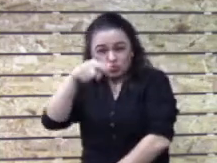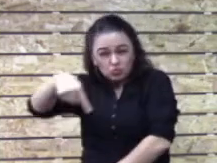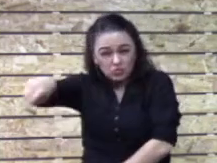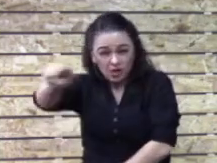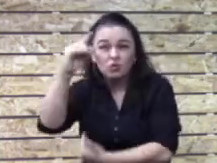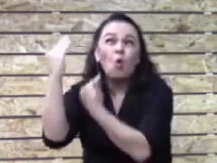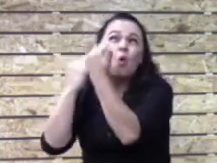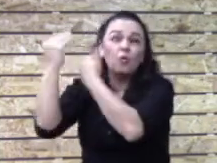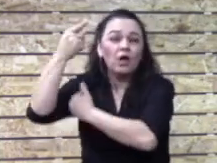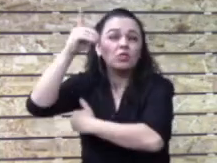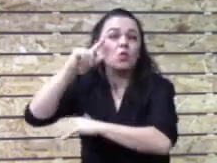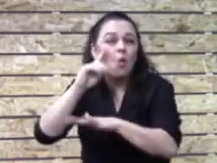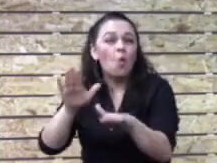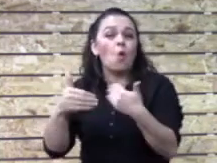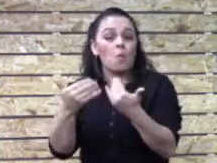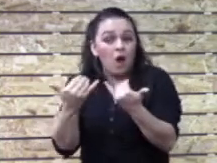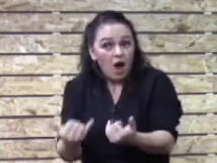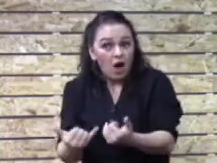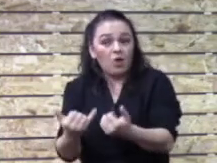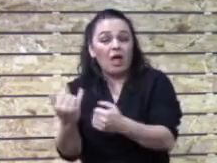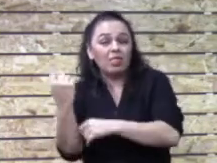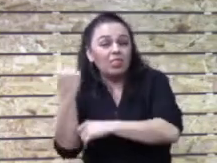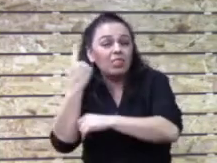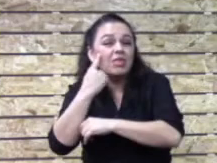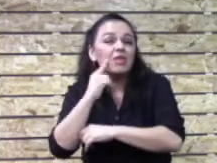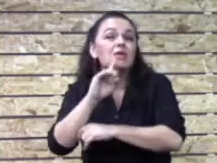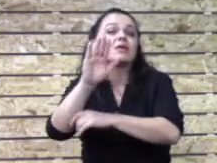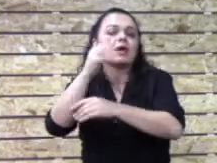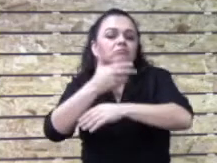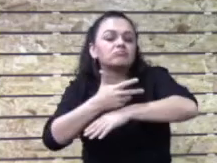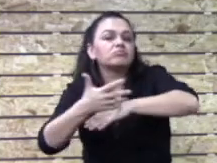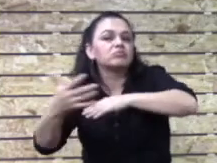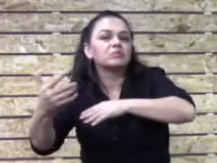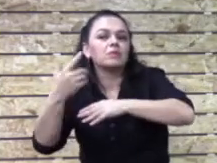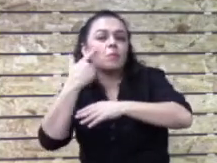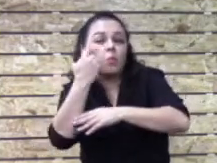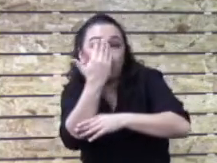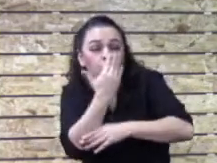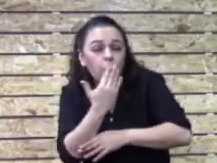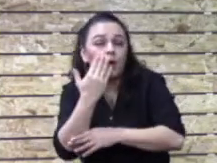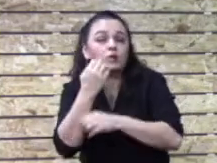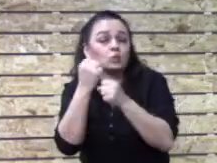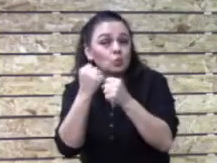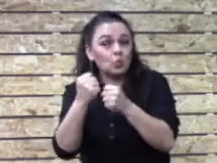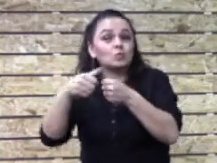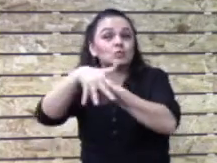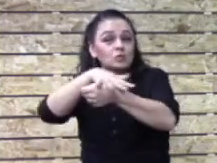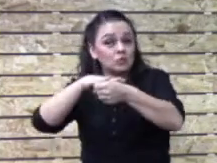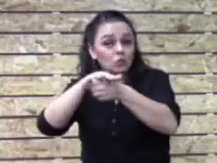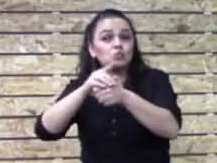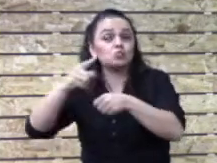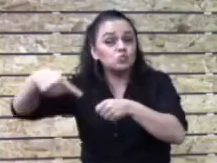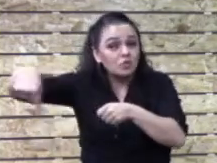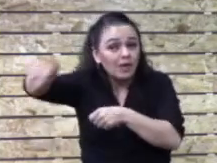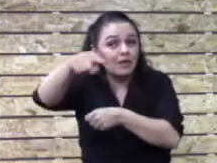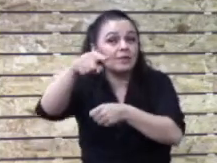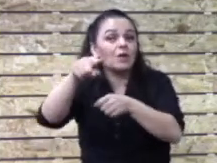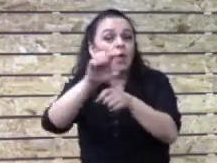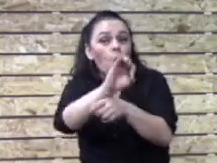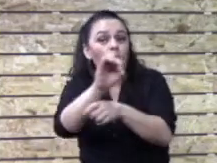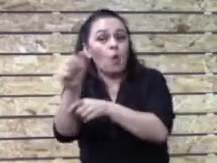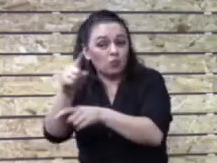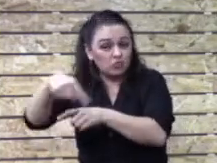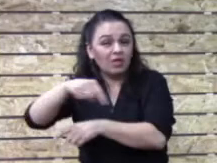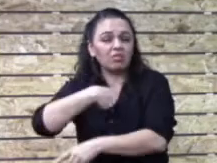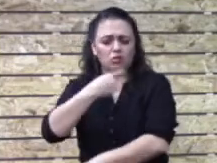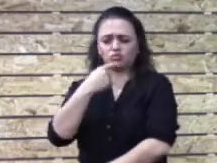prueba? Hermano y hermana que te confiesas cristiano, te quiero decir que estos son días que evidencian dónde está tu